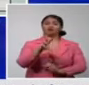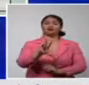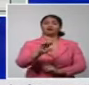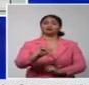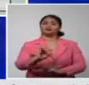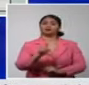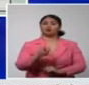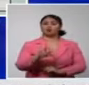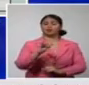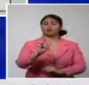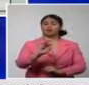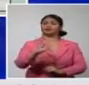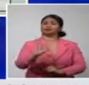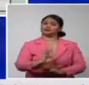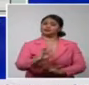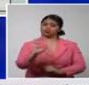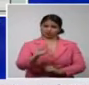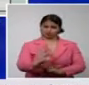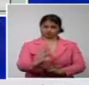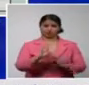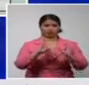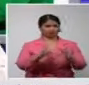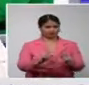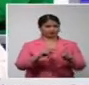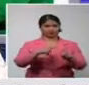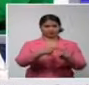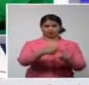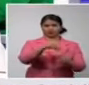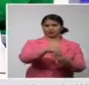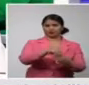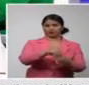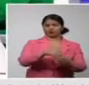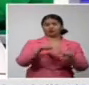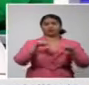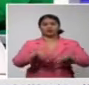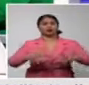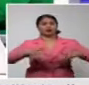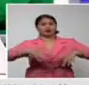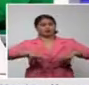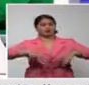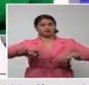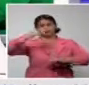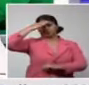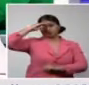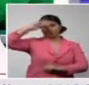236,7 por 100.000 habitantes. Esta es la situación epidemiológica en Cuba. Podemos decir